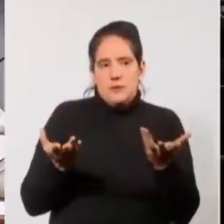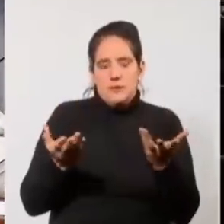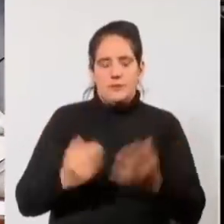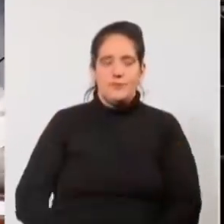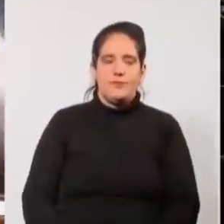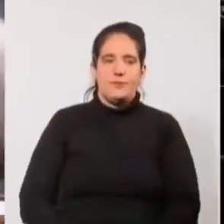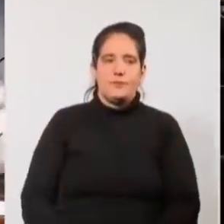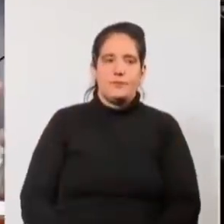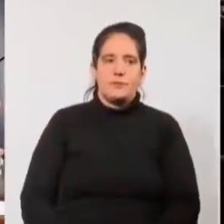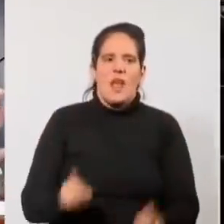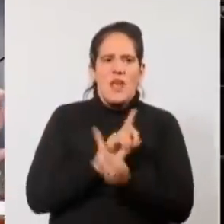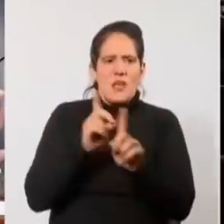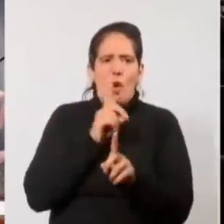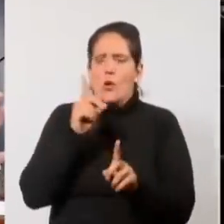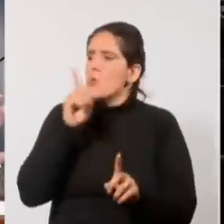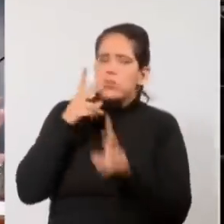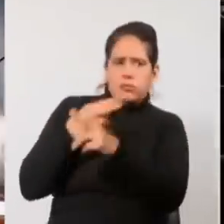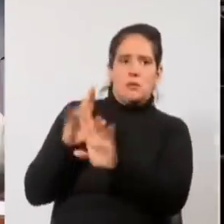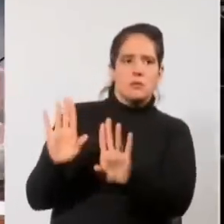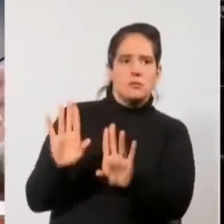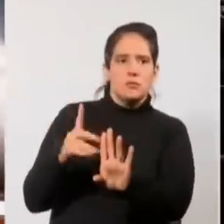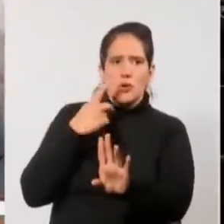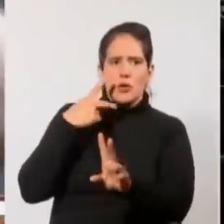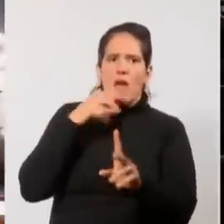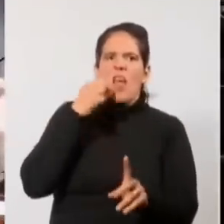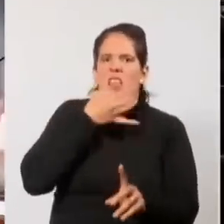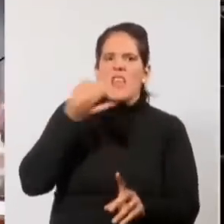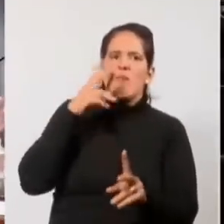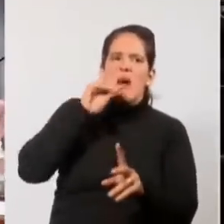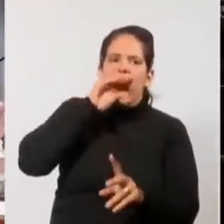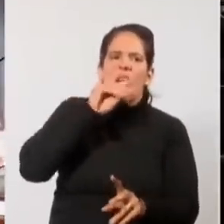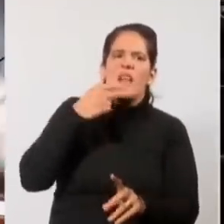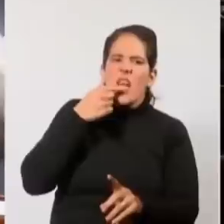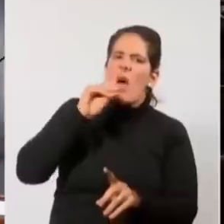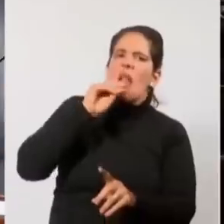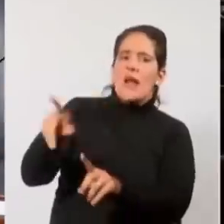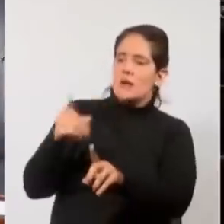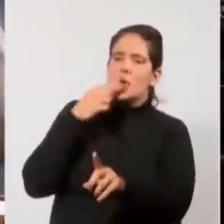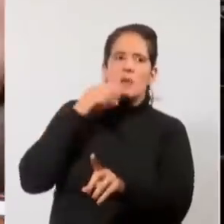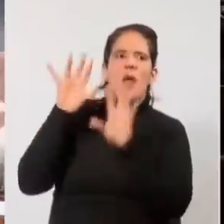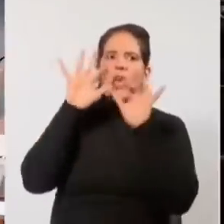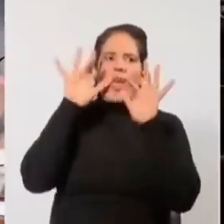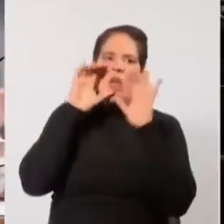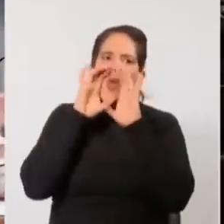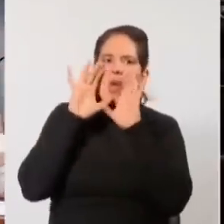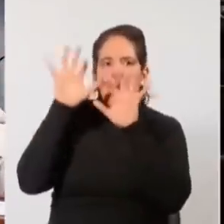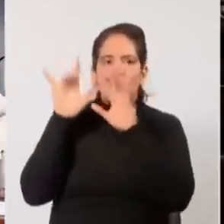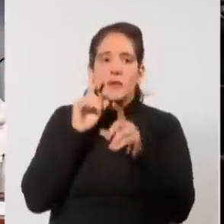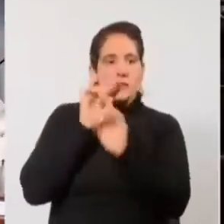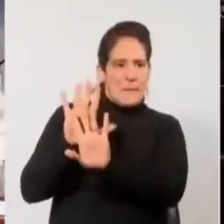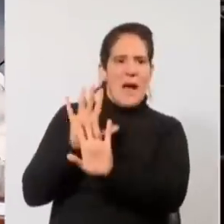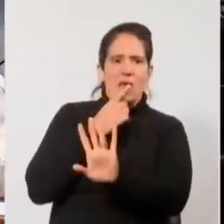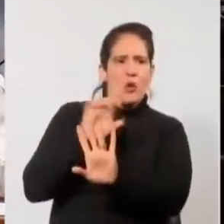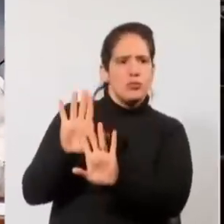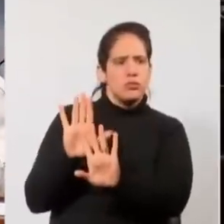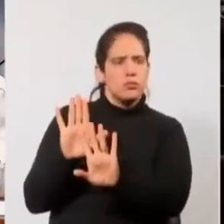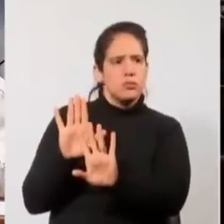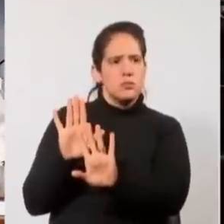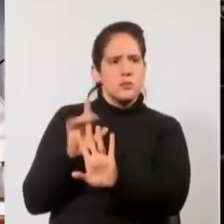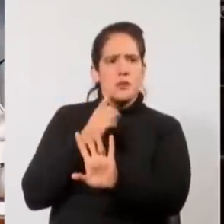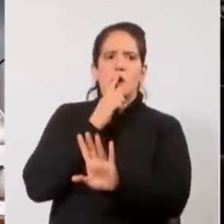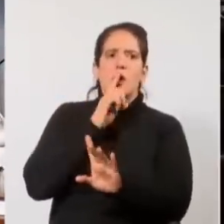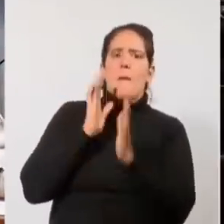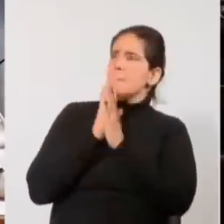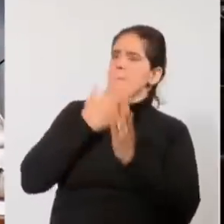Yamandu Orsi. Y no me interrumpan, porque se ha pasado todo el día haciendo así, hablándole a todo el mundo. Silencio. Pido que me pare,